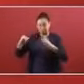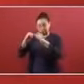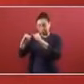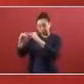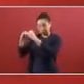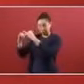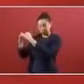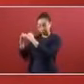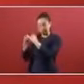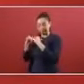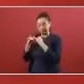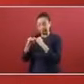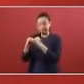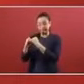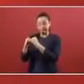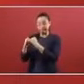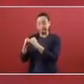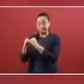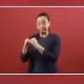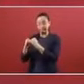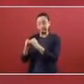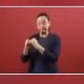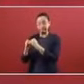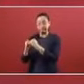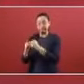instancias, en estos organismos,